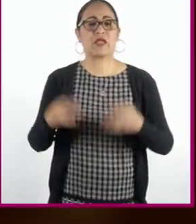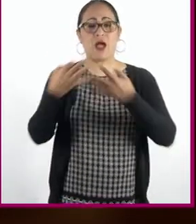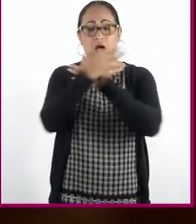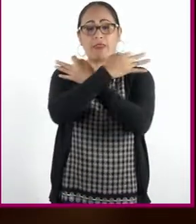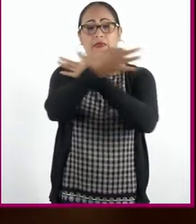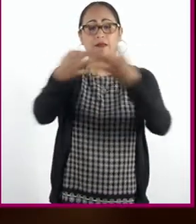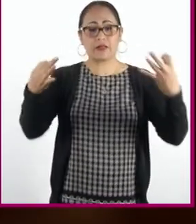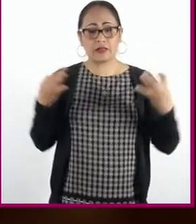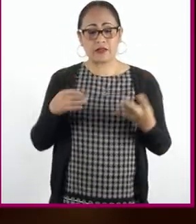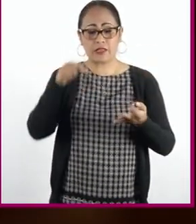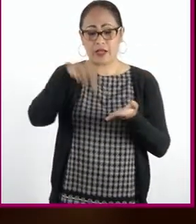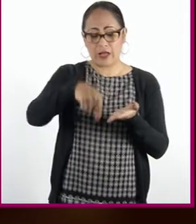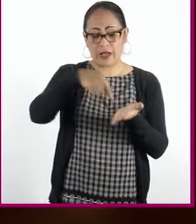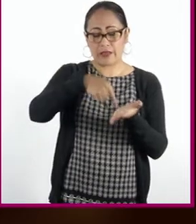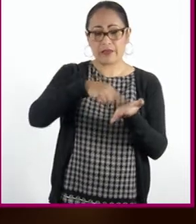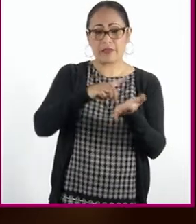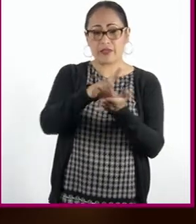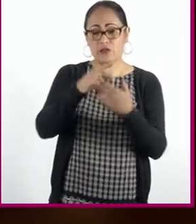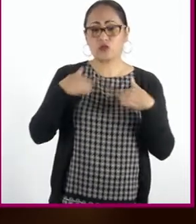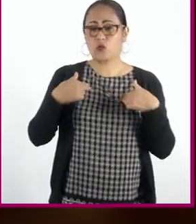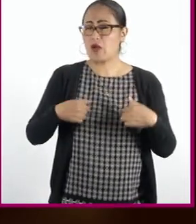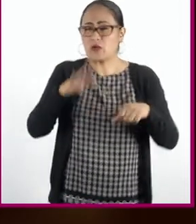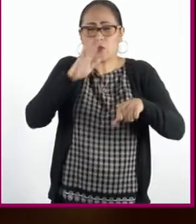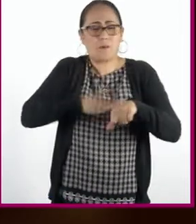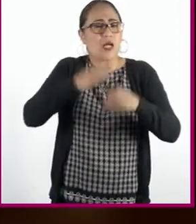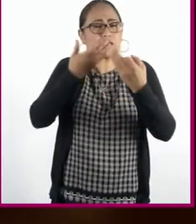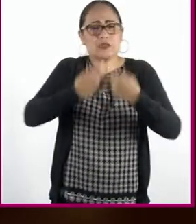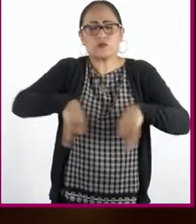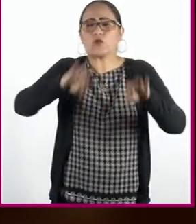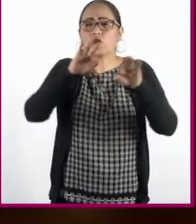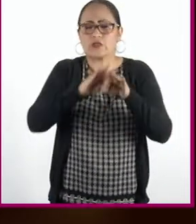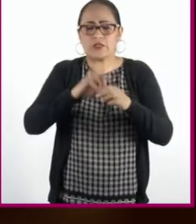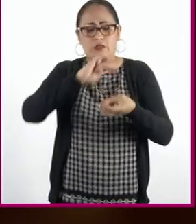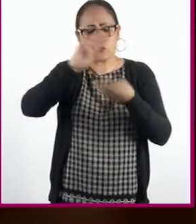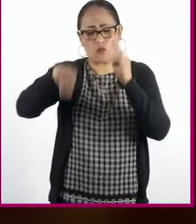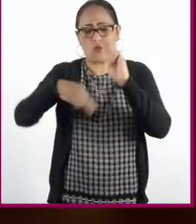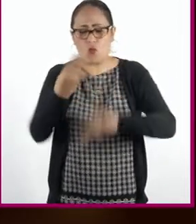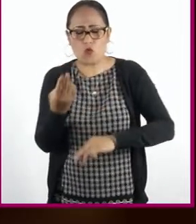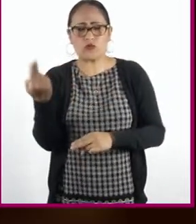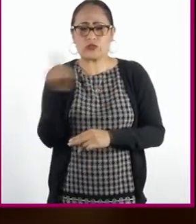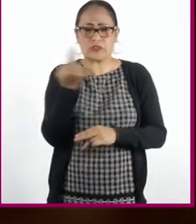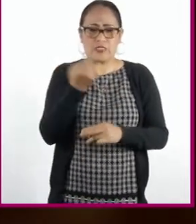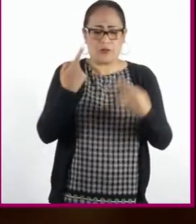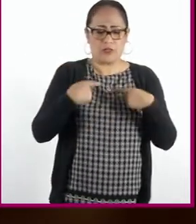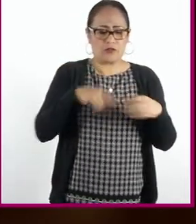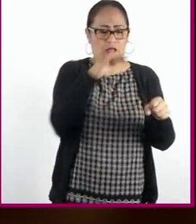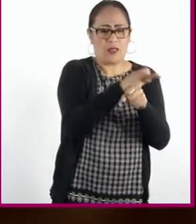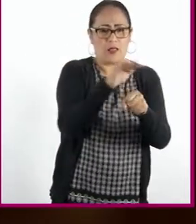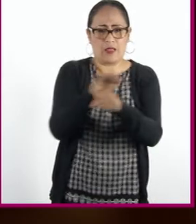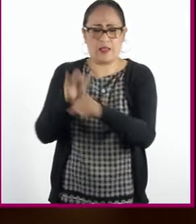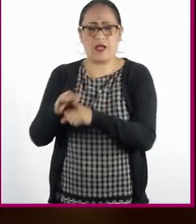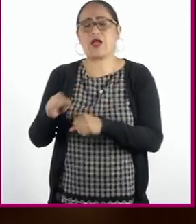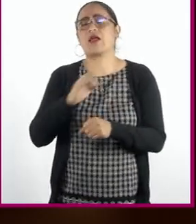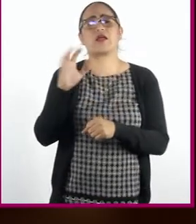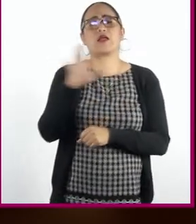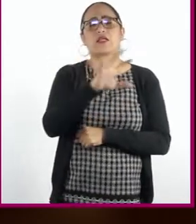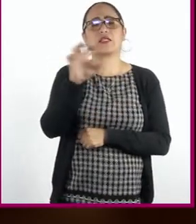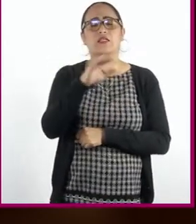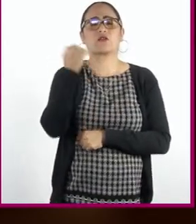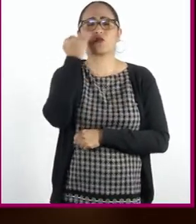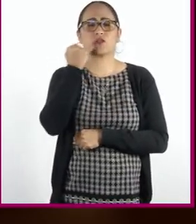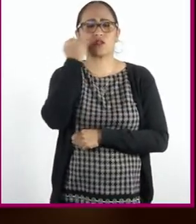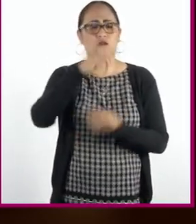primera vez los derechos humanos fundamentales que deben protegerse en el mundo entero y ha sido traducida a más de 500 idiomas.